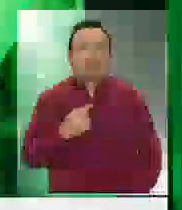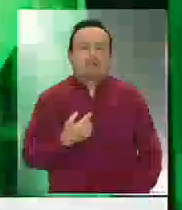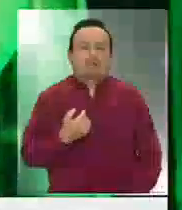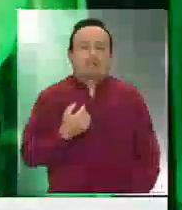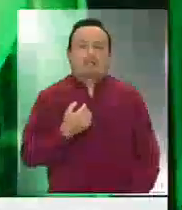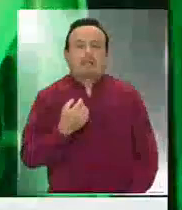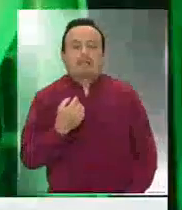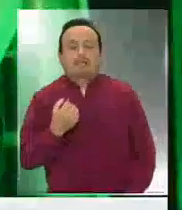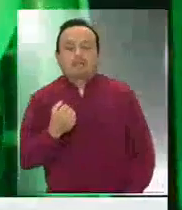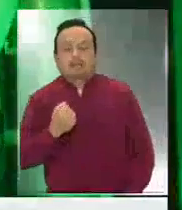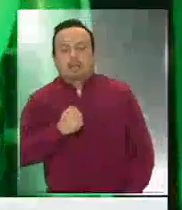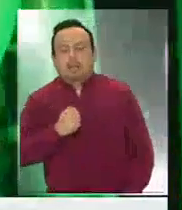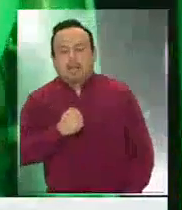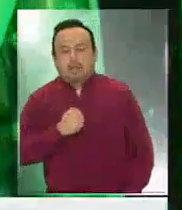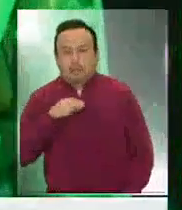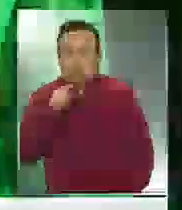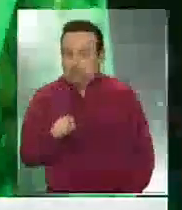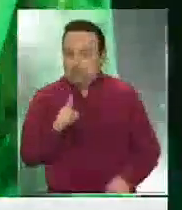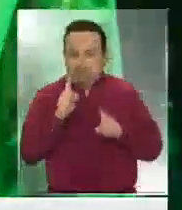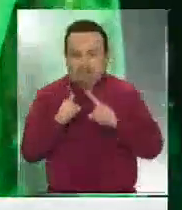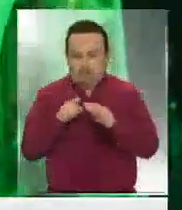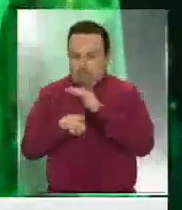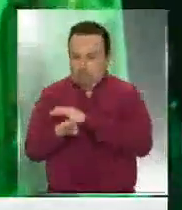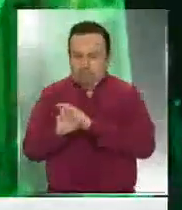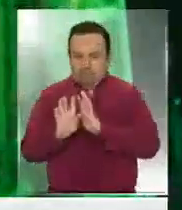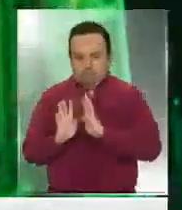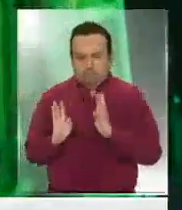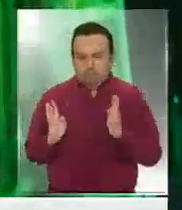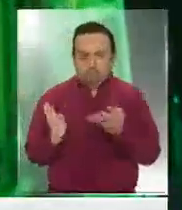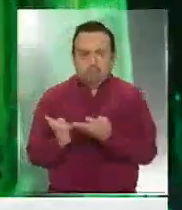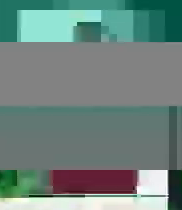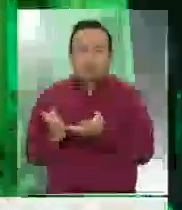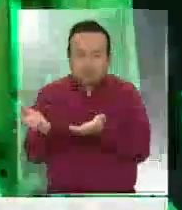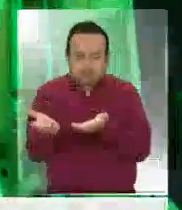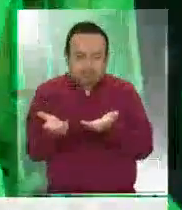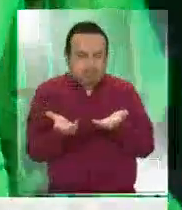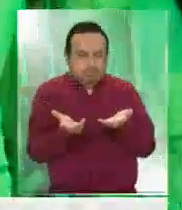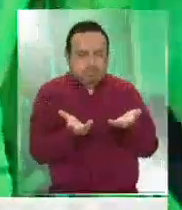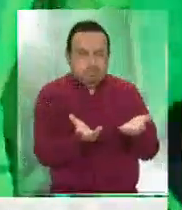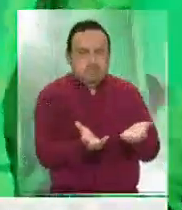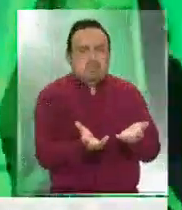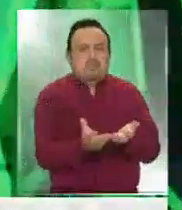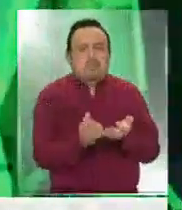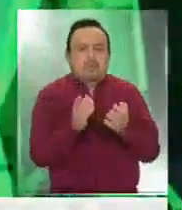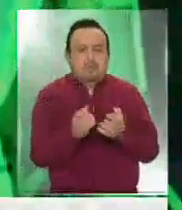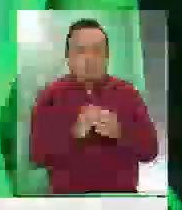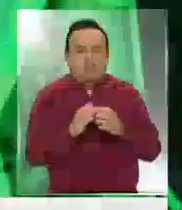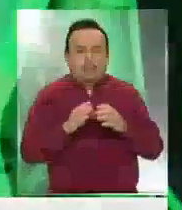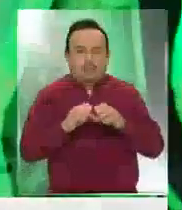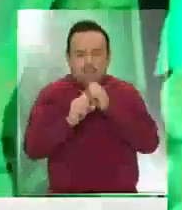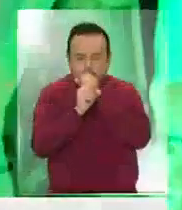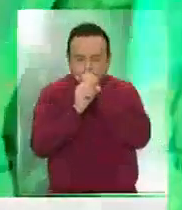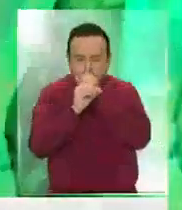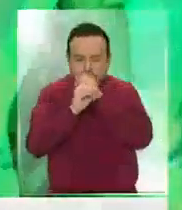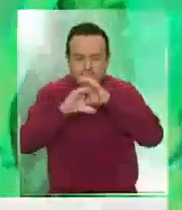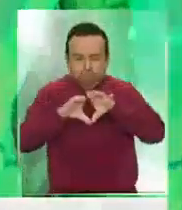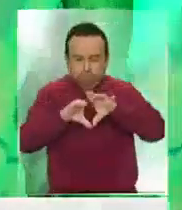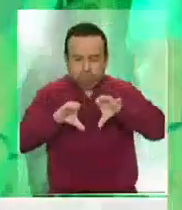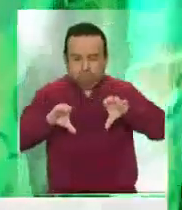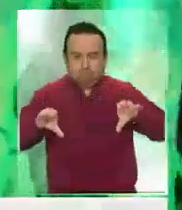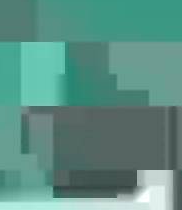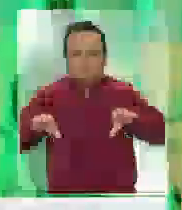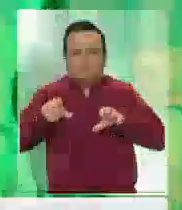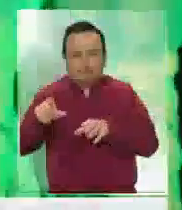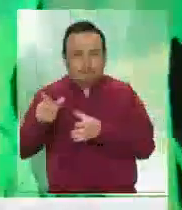Católica, donde deberá permanecer obviamente internado. Es transportado y trasladado a través de esta cápsula, traslado, quiero decir, voy a corregir la